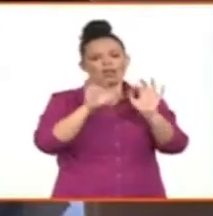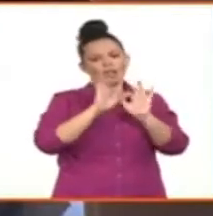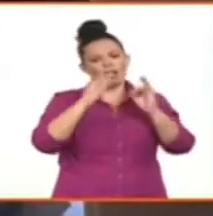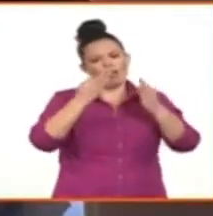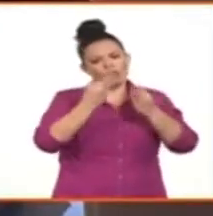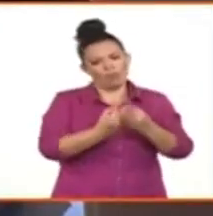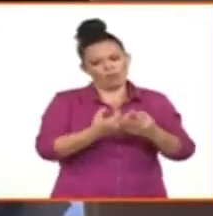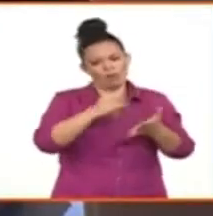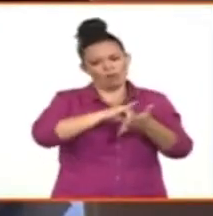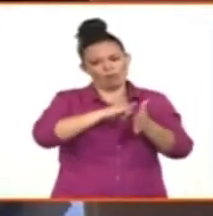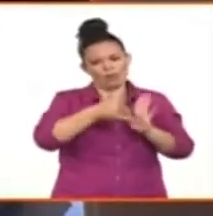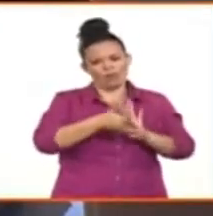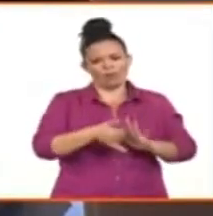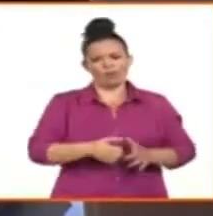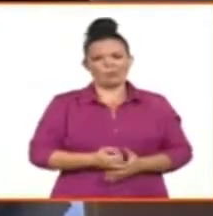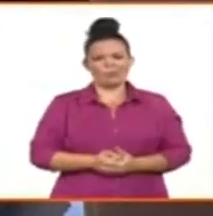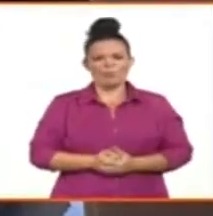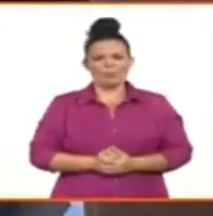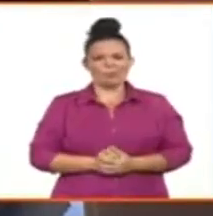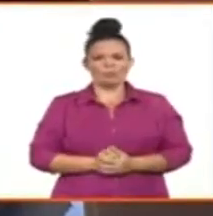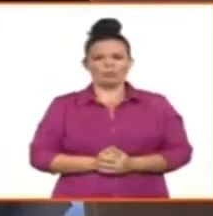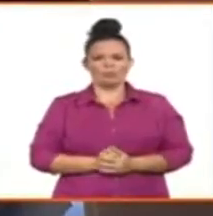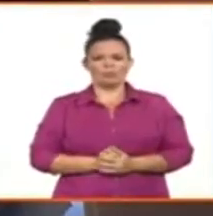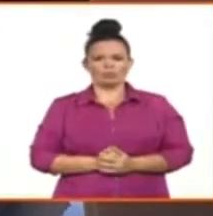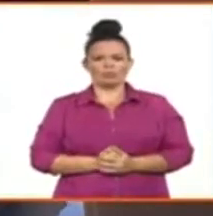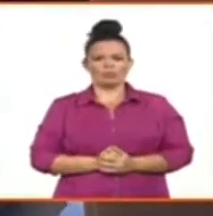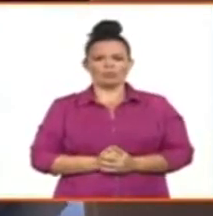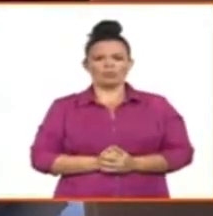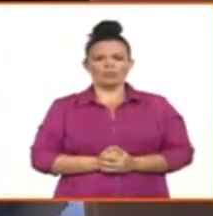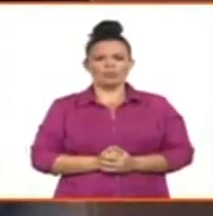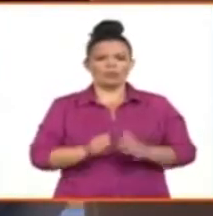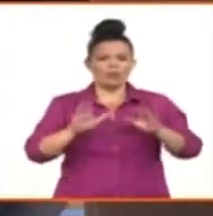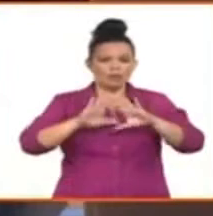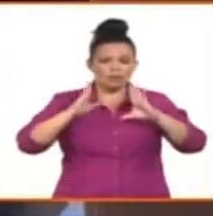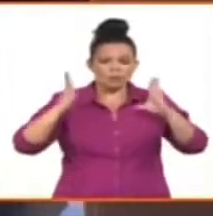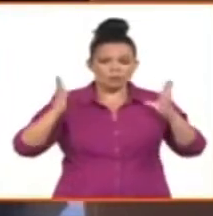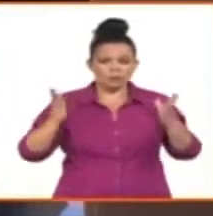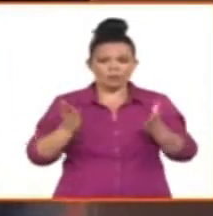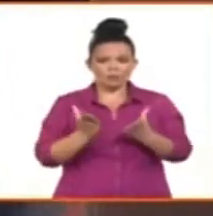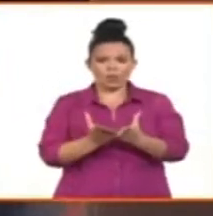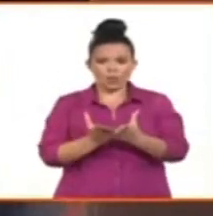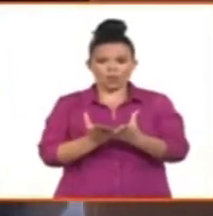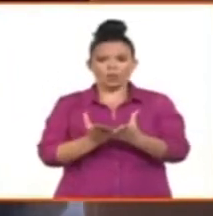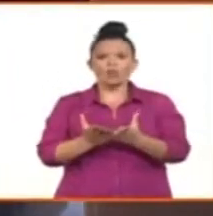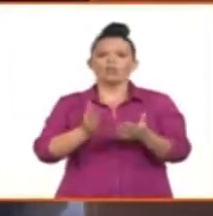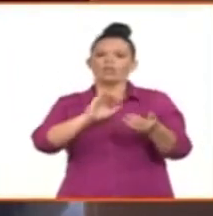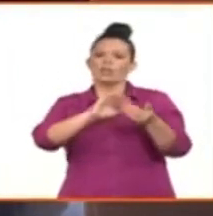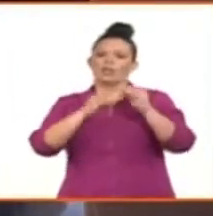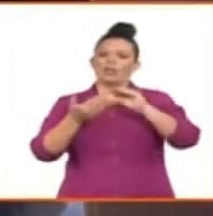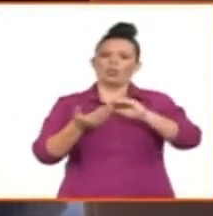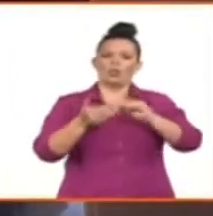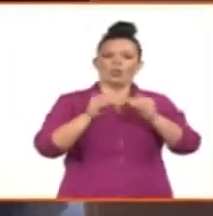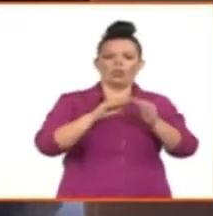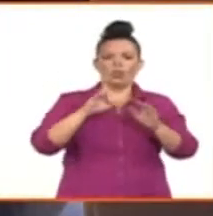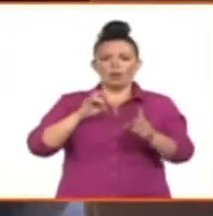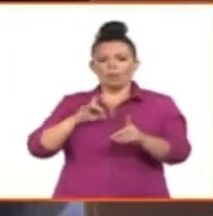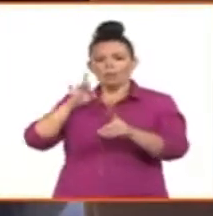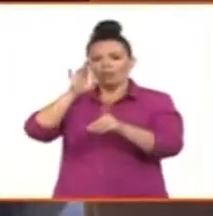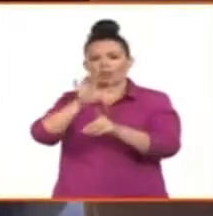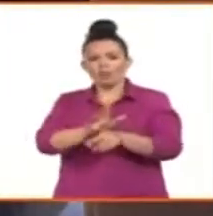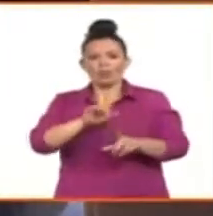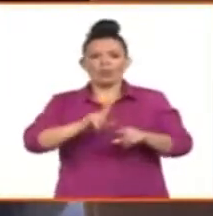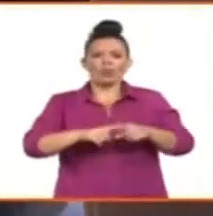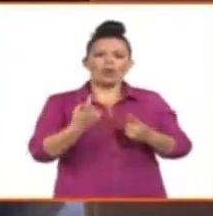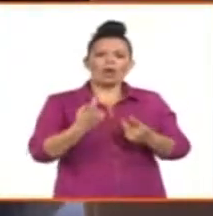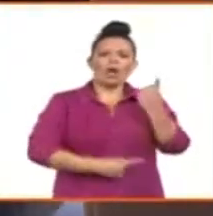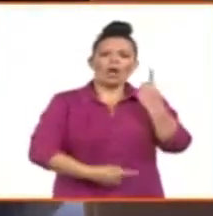más avanzados. Y todo lo avanzado es polémico en un inicio, ¿no? Que ha chocado con prejuicios, que ha chocado con concepciones. Y te